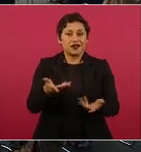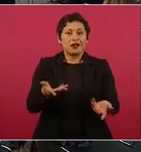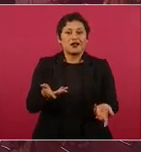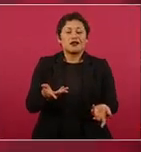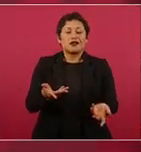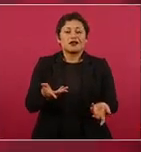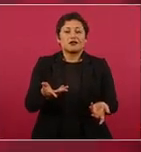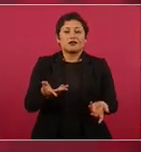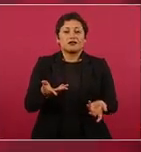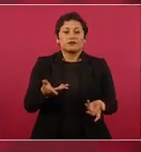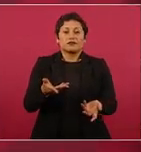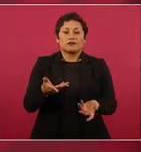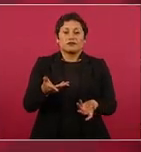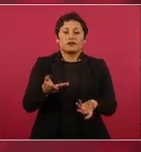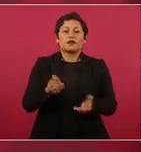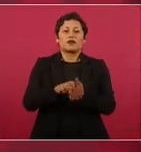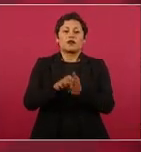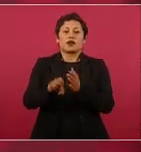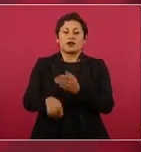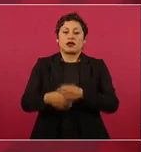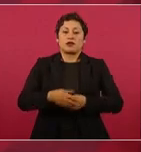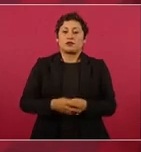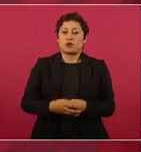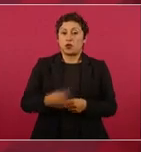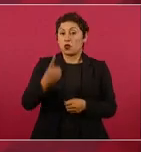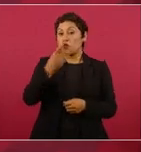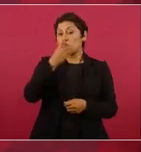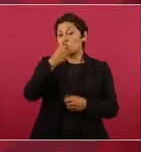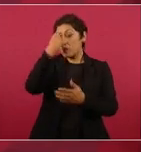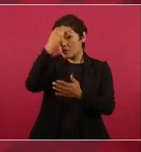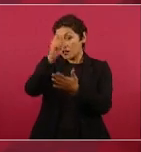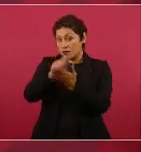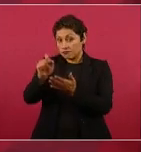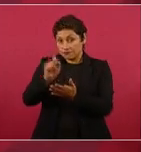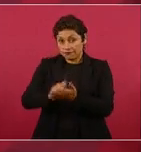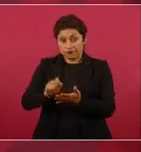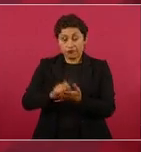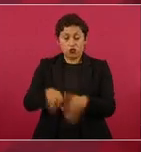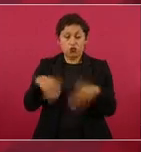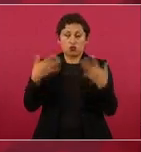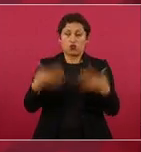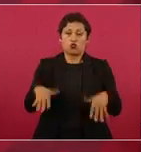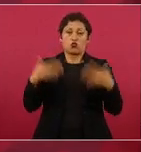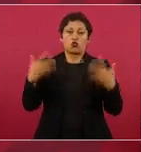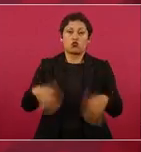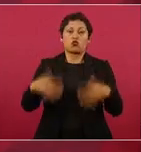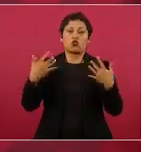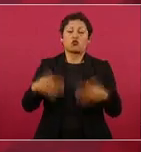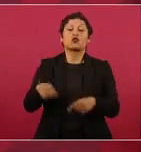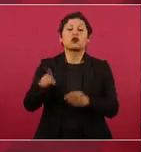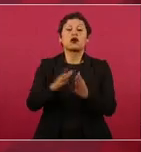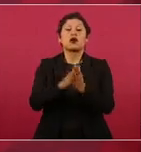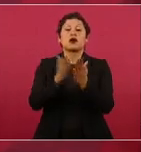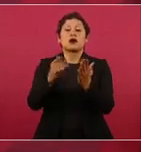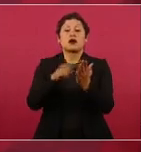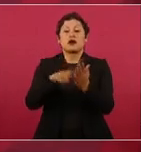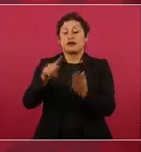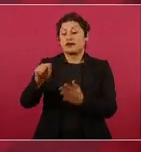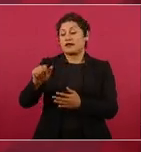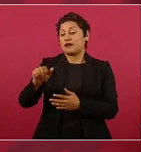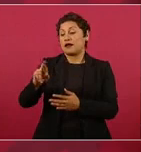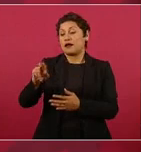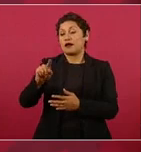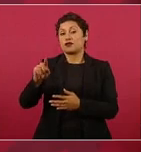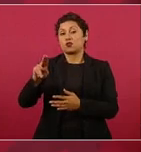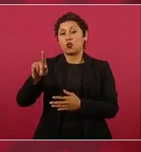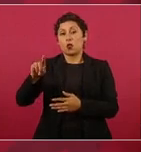el gran escritor Gogol fue su libro de Taras Bulba,